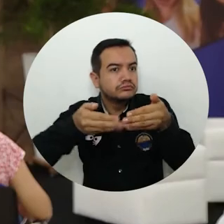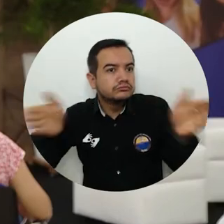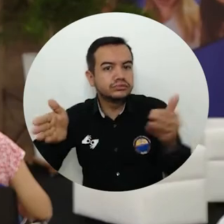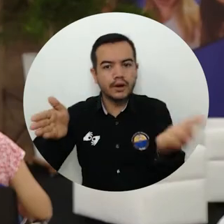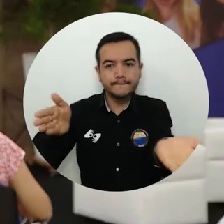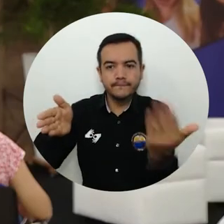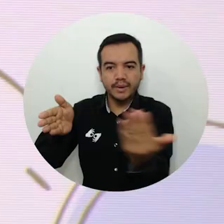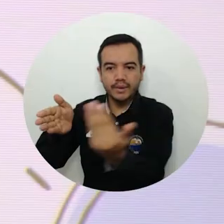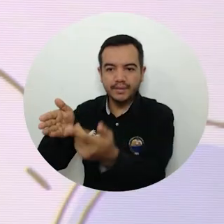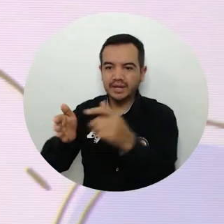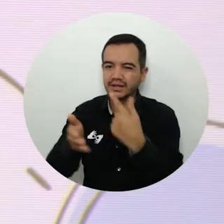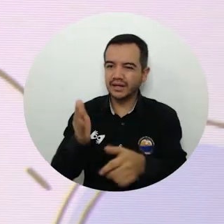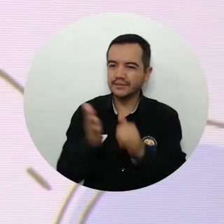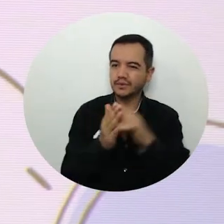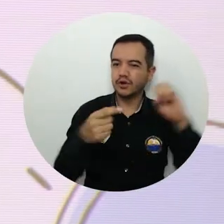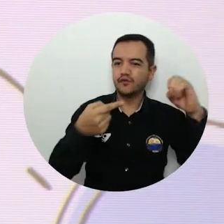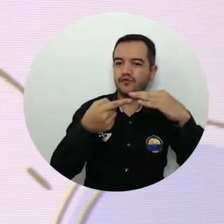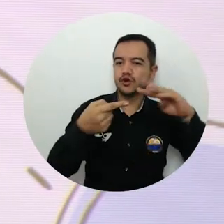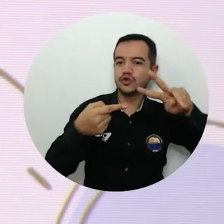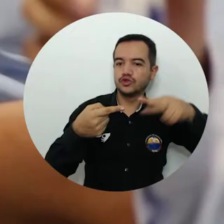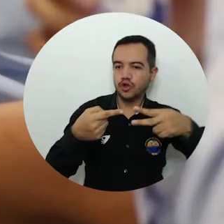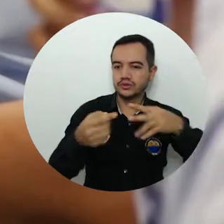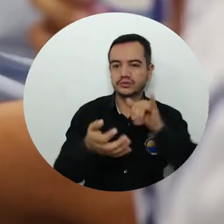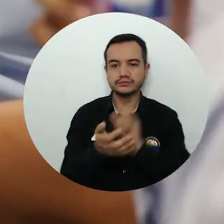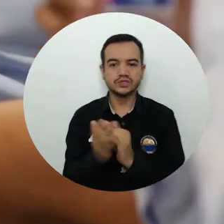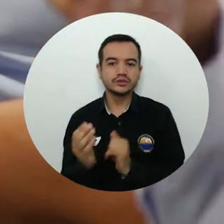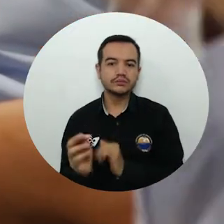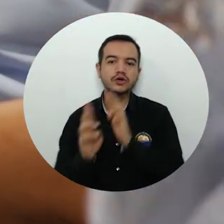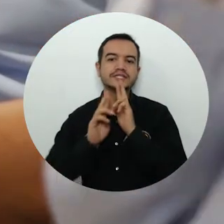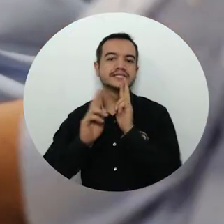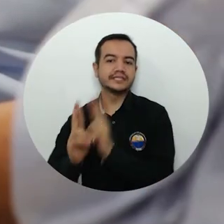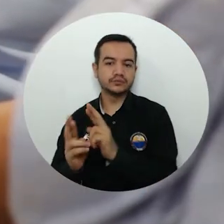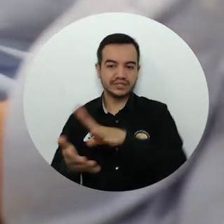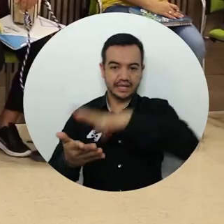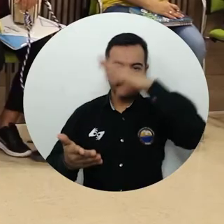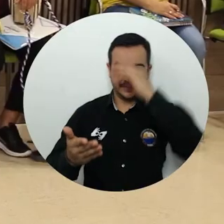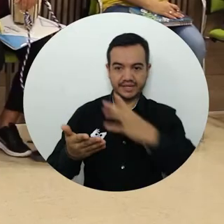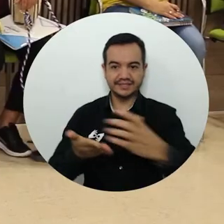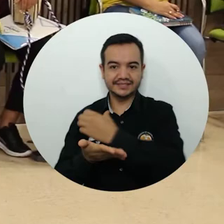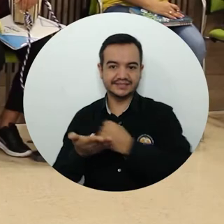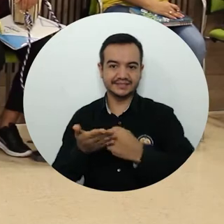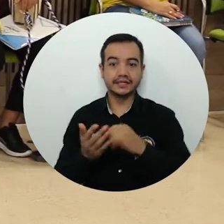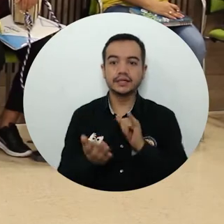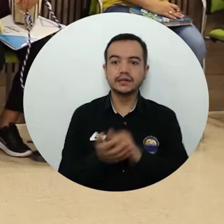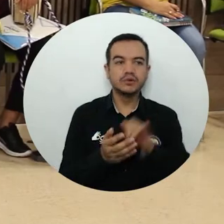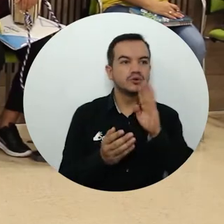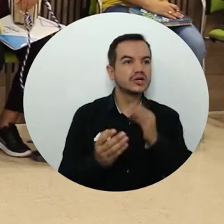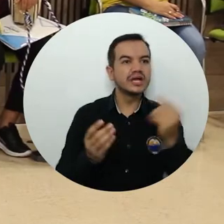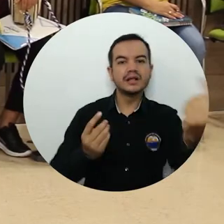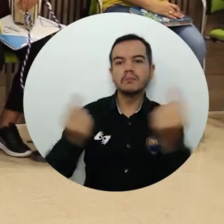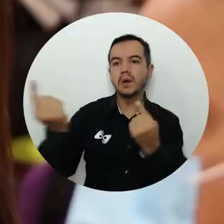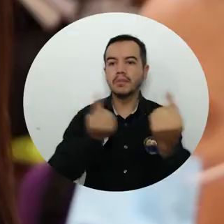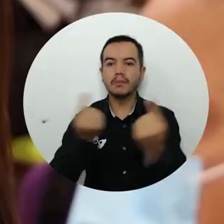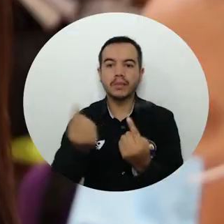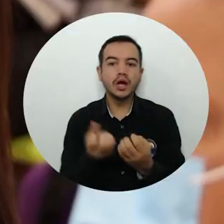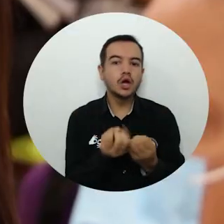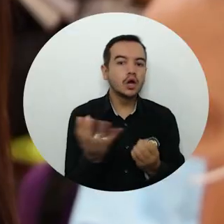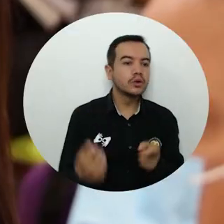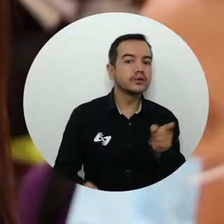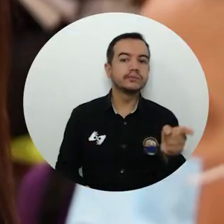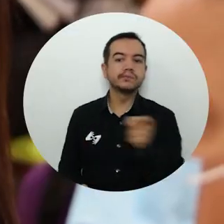Superior 2021, organizado por el Ministerio de Educación Nacional, donde participaron equipos académicos de más de 54